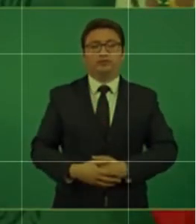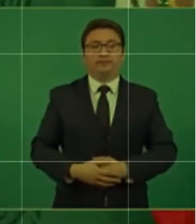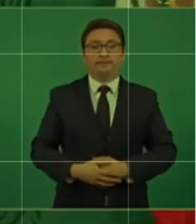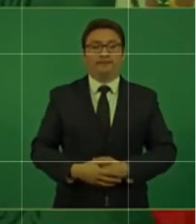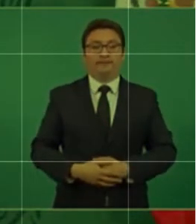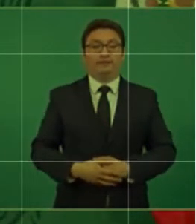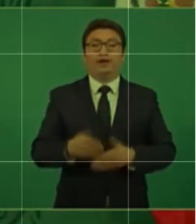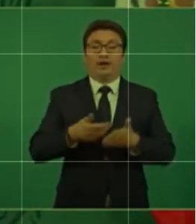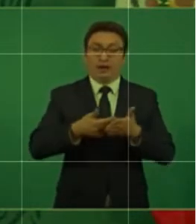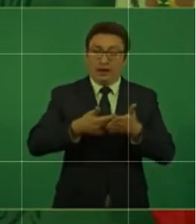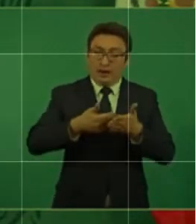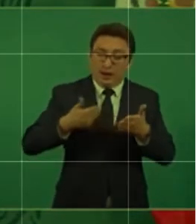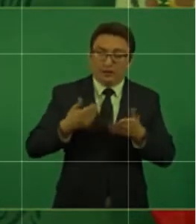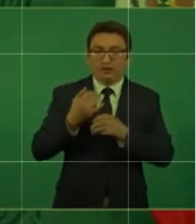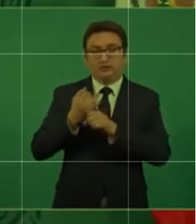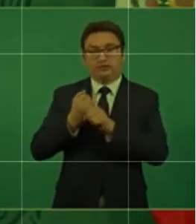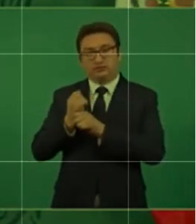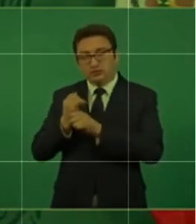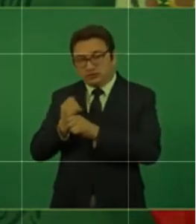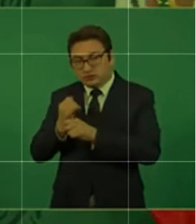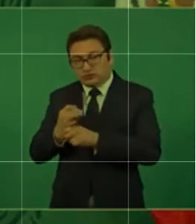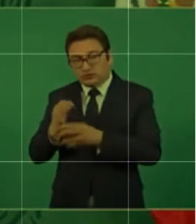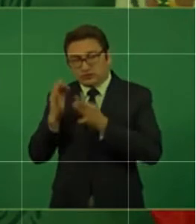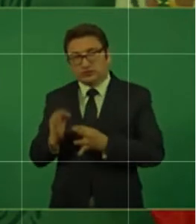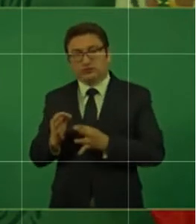pues se tengan elementos,